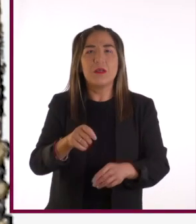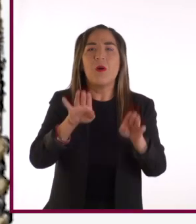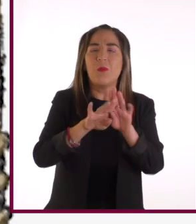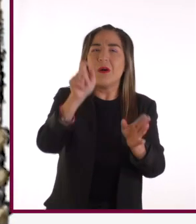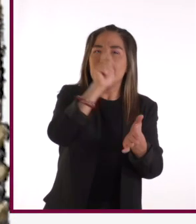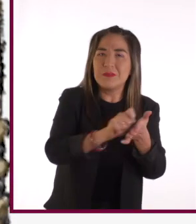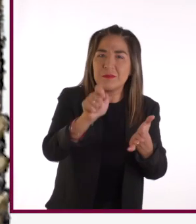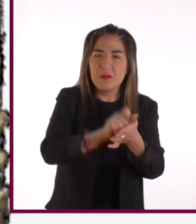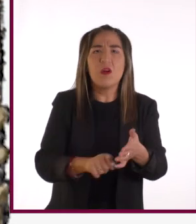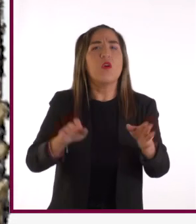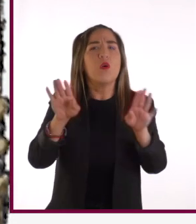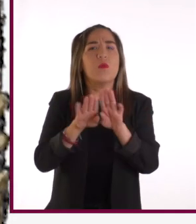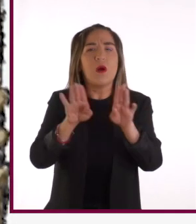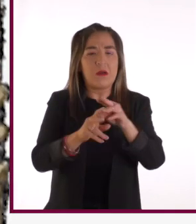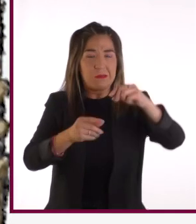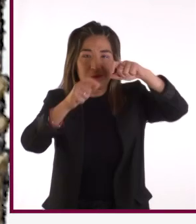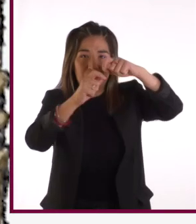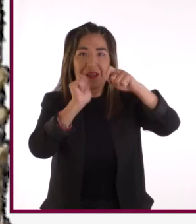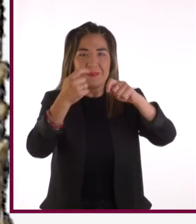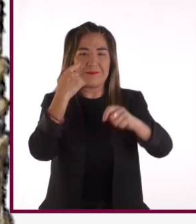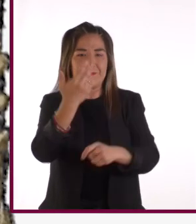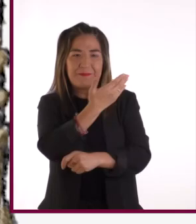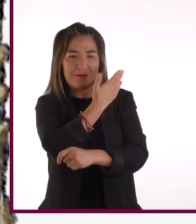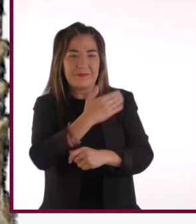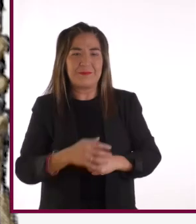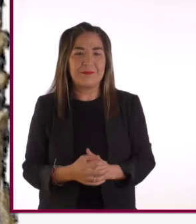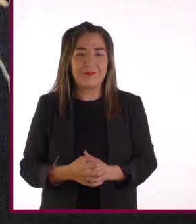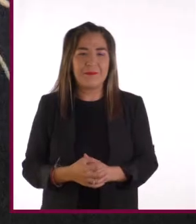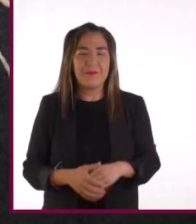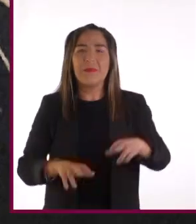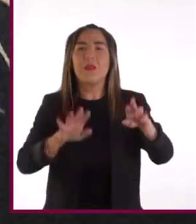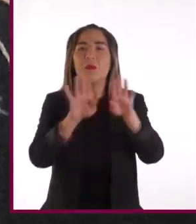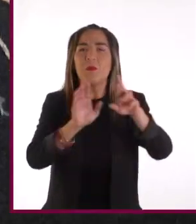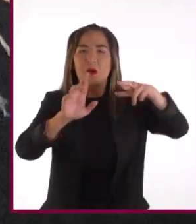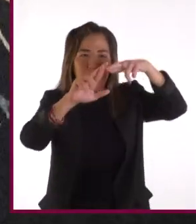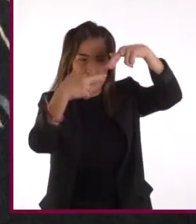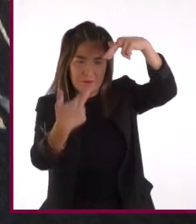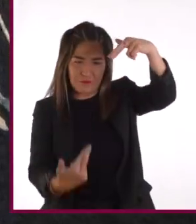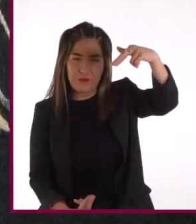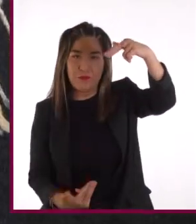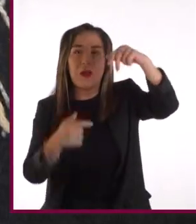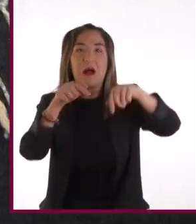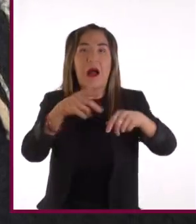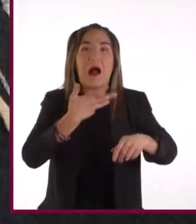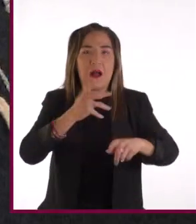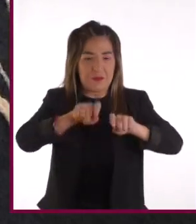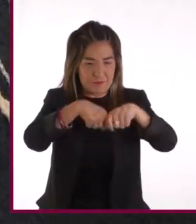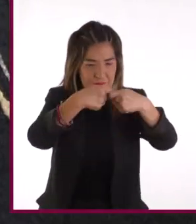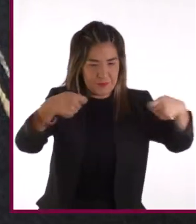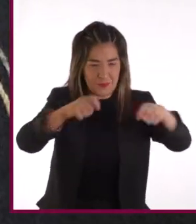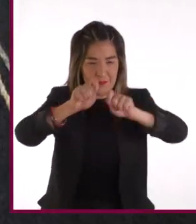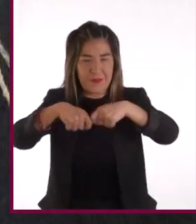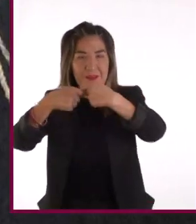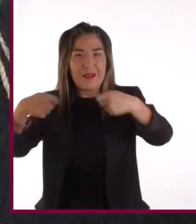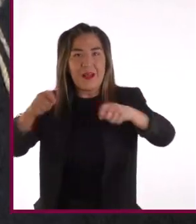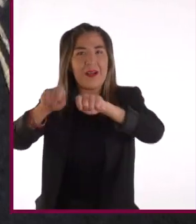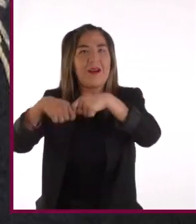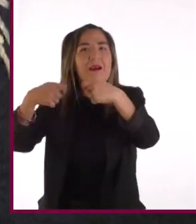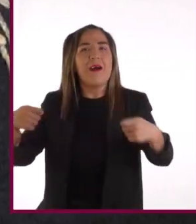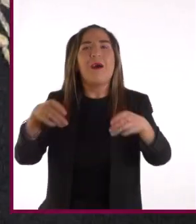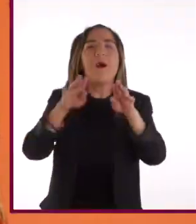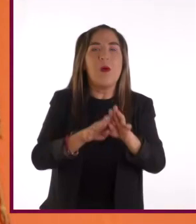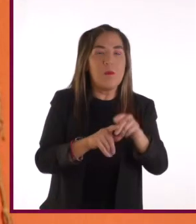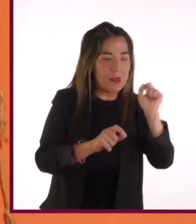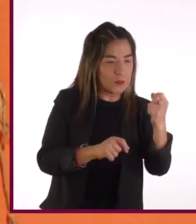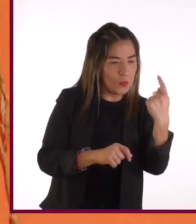manera de estrategia de escritura. Formados por cuerdas que podían ser de lana o algodón, las cuerdas contenían nudos, que se